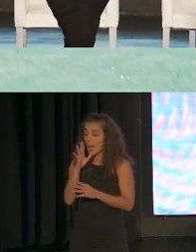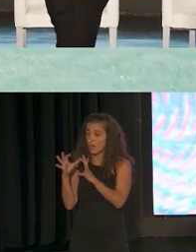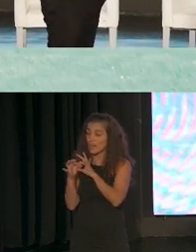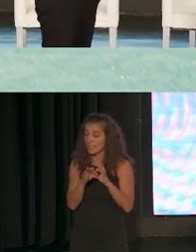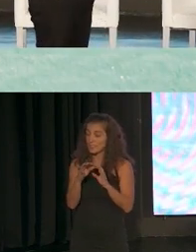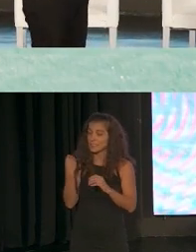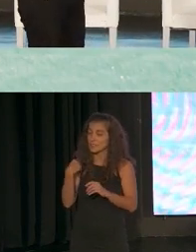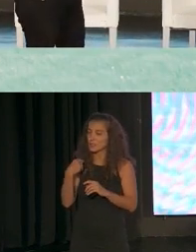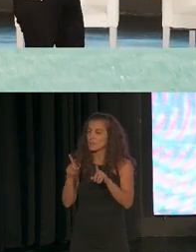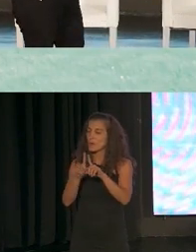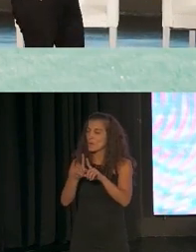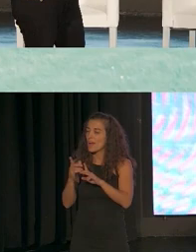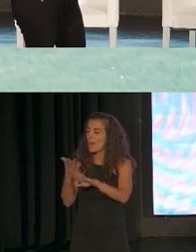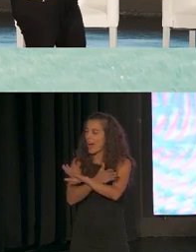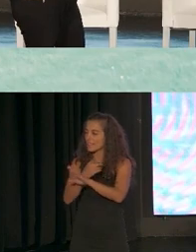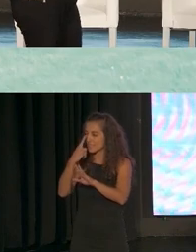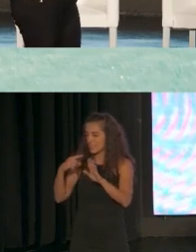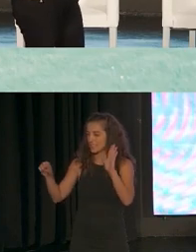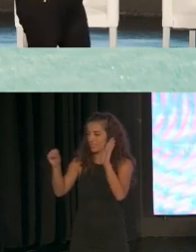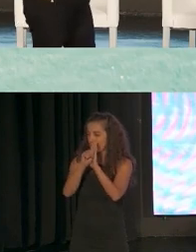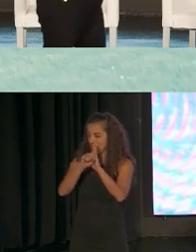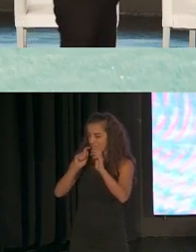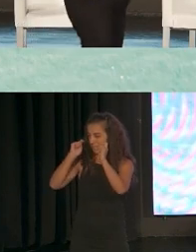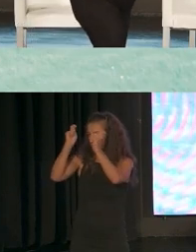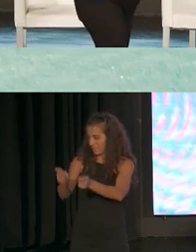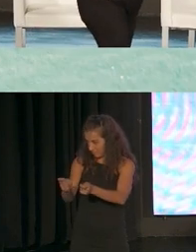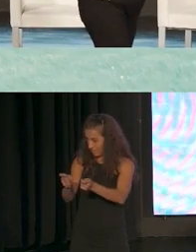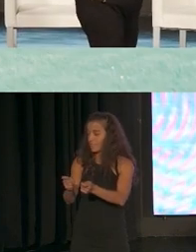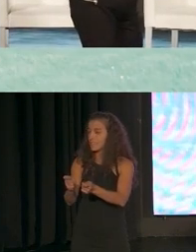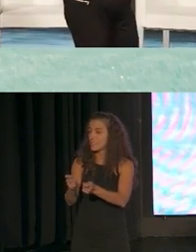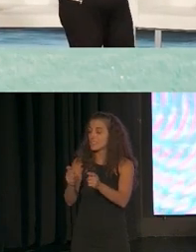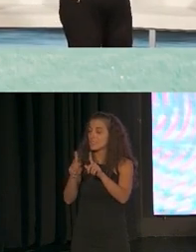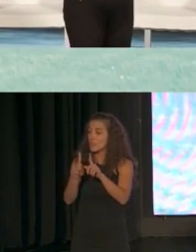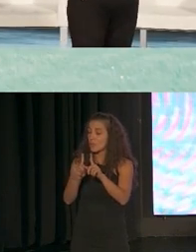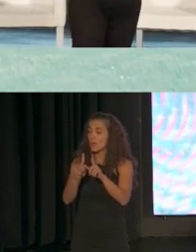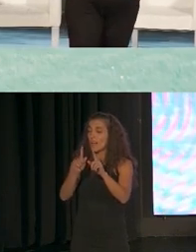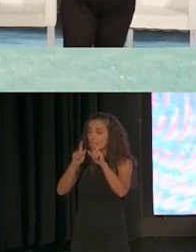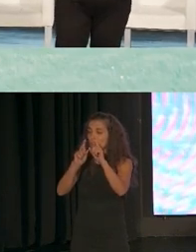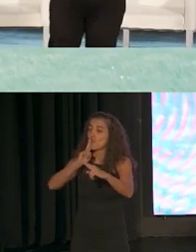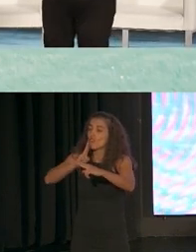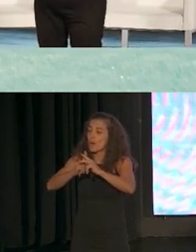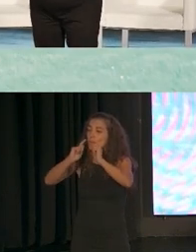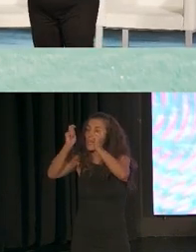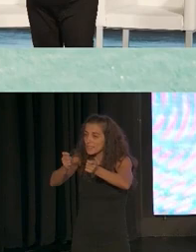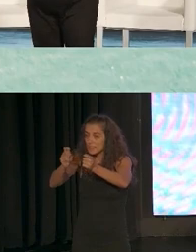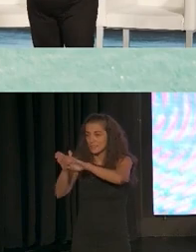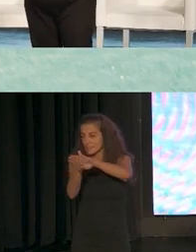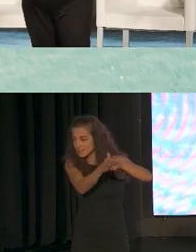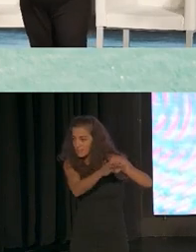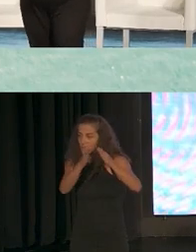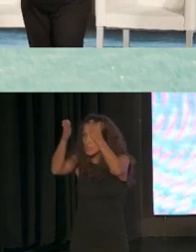esa etiqueta que veíamos antes a ver a la persona que hay detrás de la etiqueta y a beneficiarnos Ahora